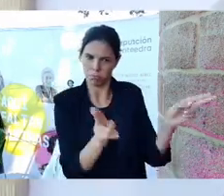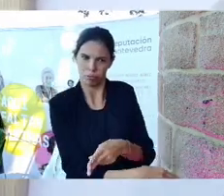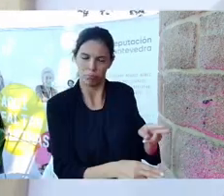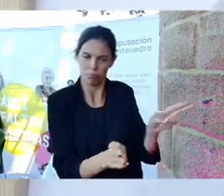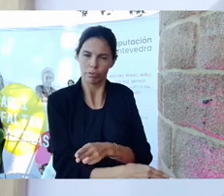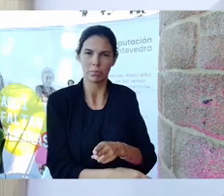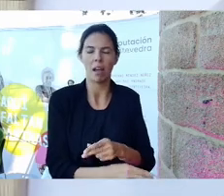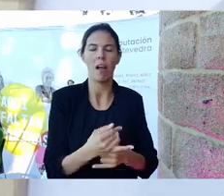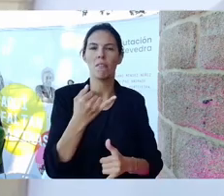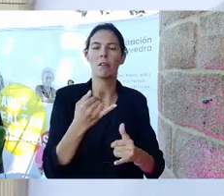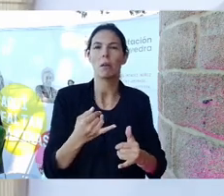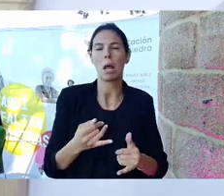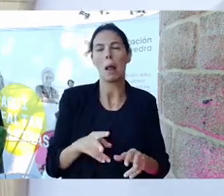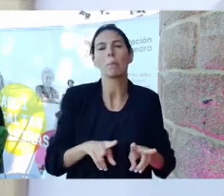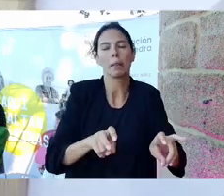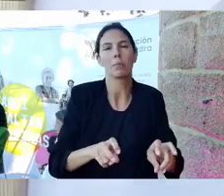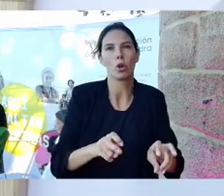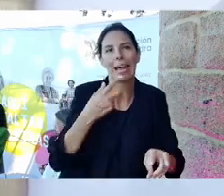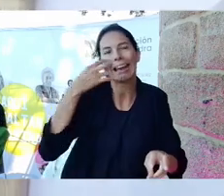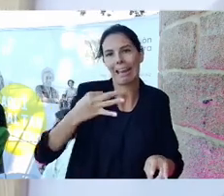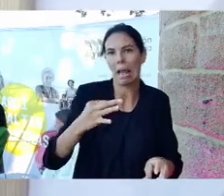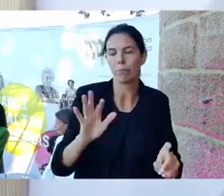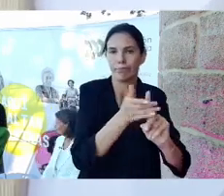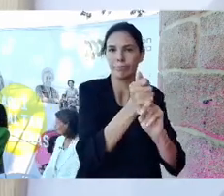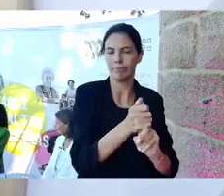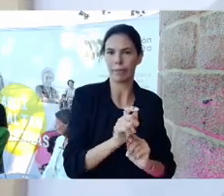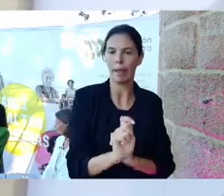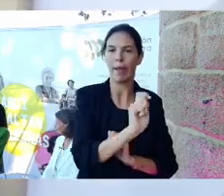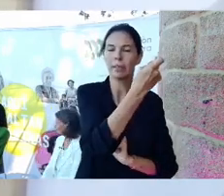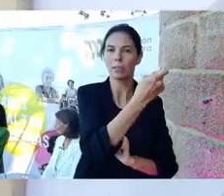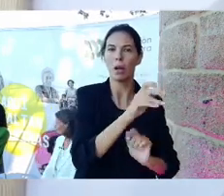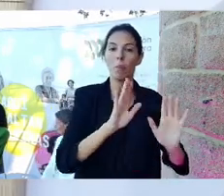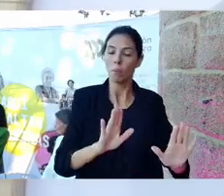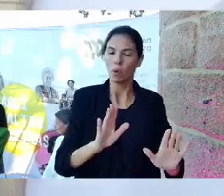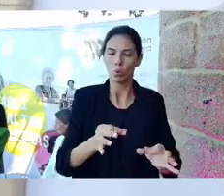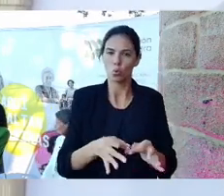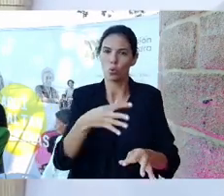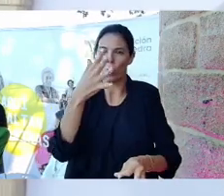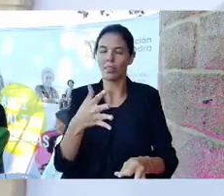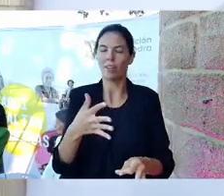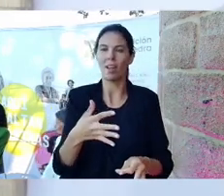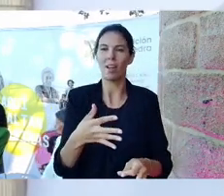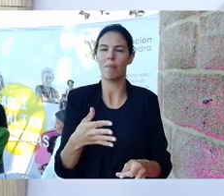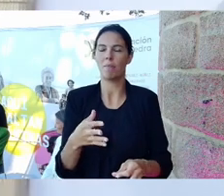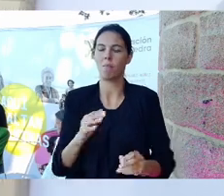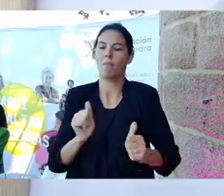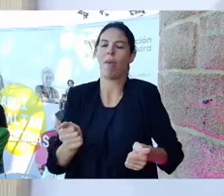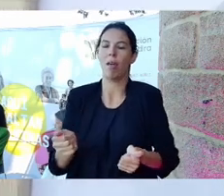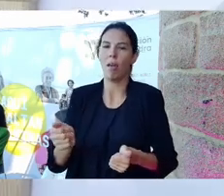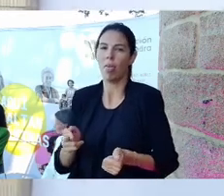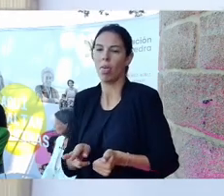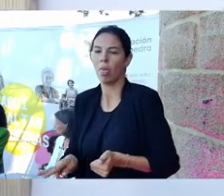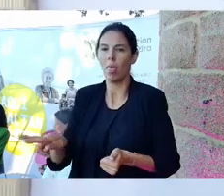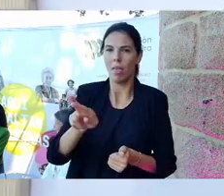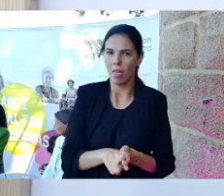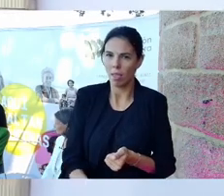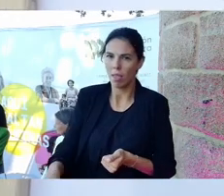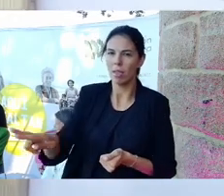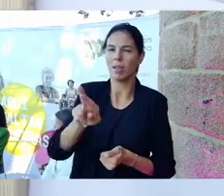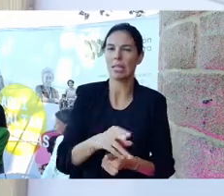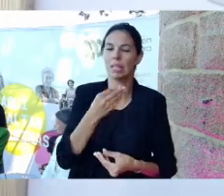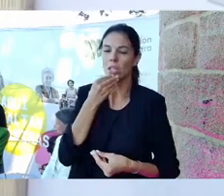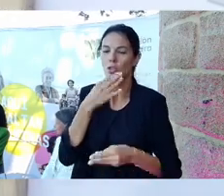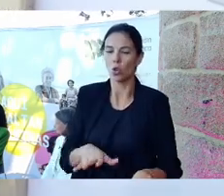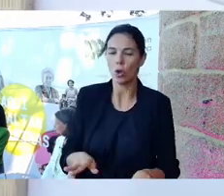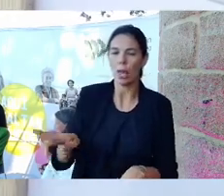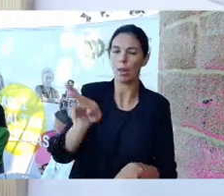fixo e nun primeiro momento sí que o conseguiron, pero afortunadamente estánse recuperando